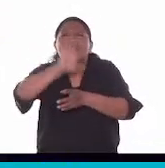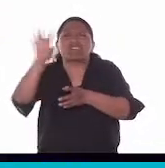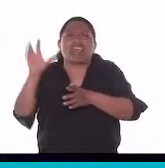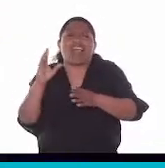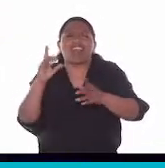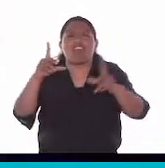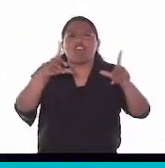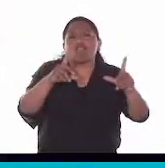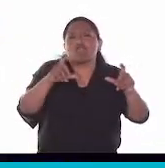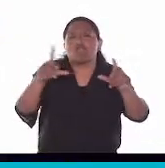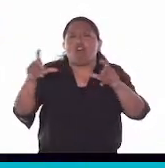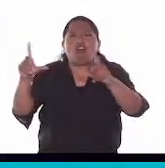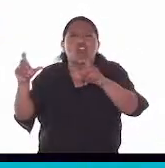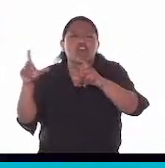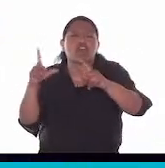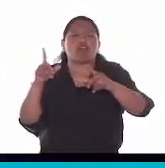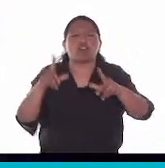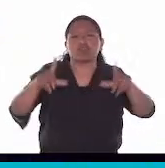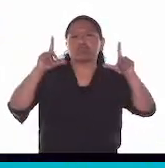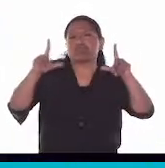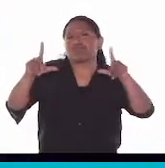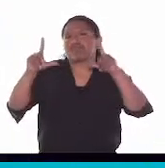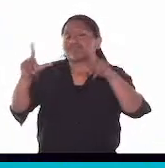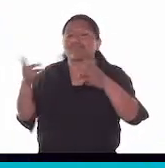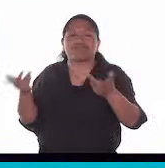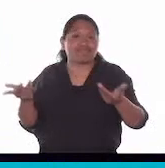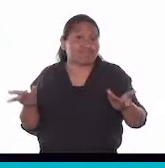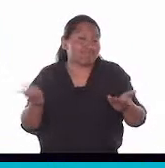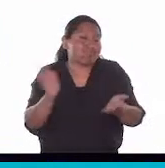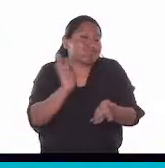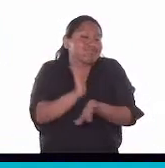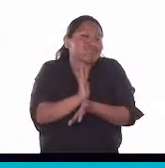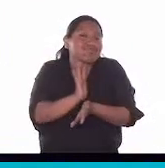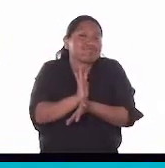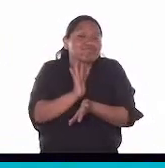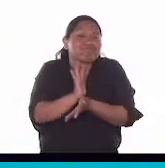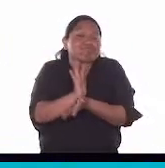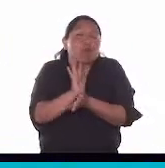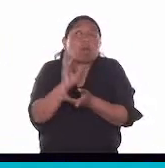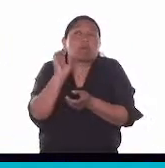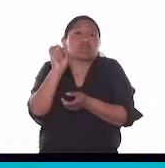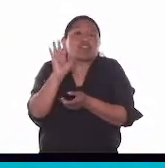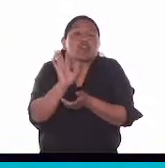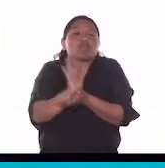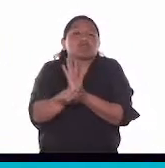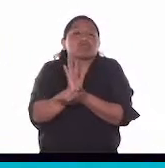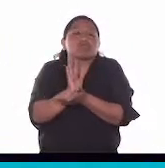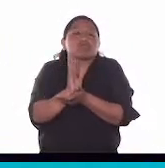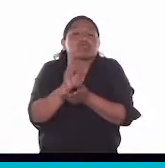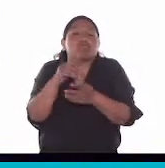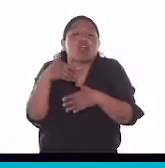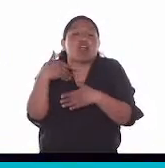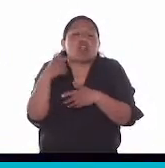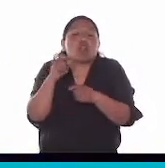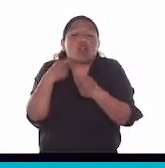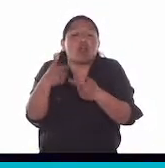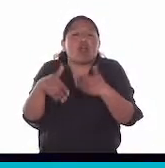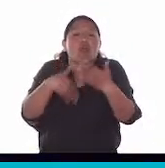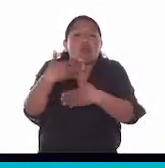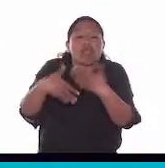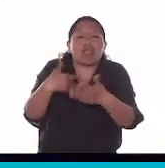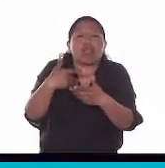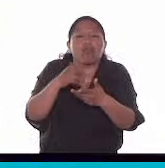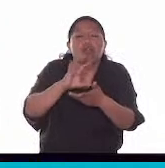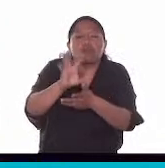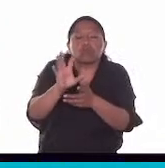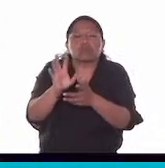sacándose fotos como si fueran solamente sostenidos o juegos por las autoridades